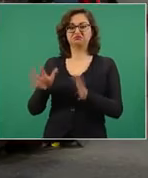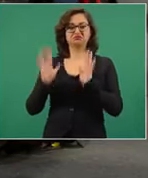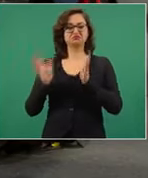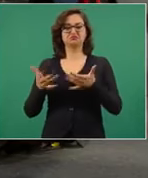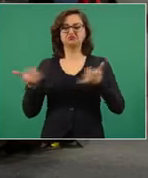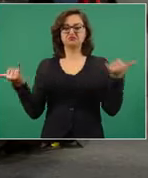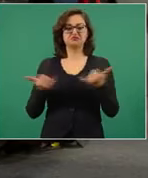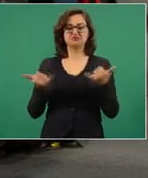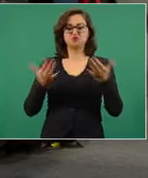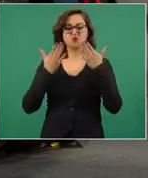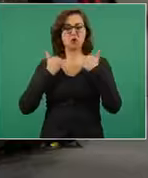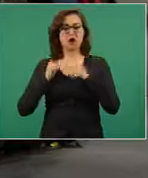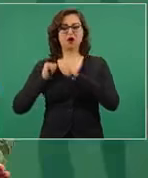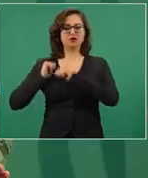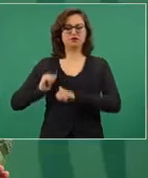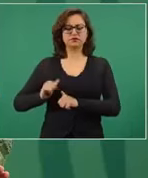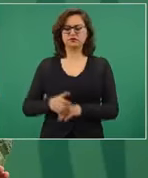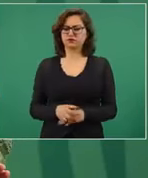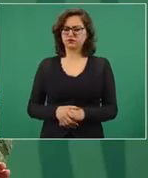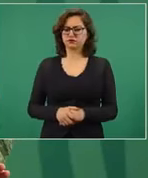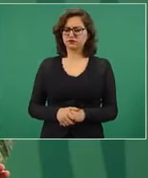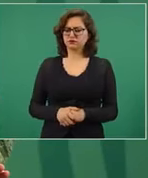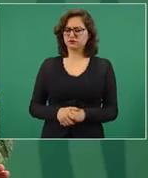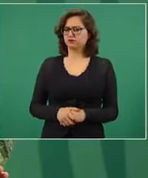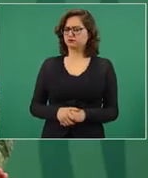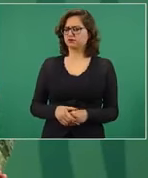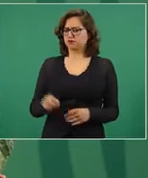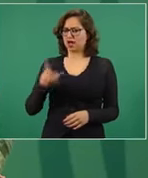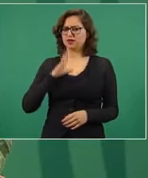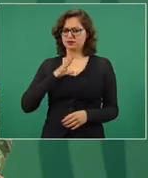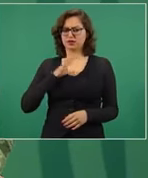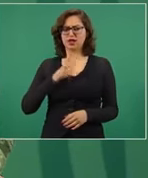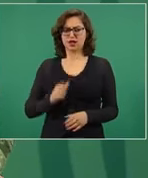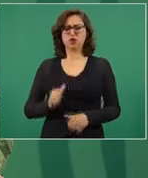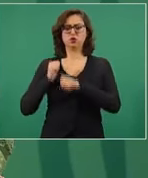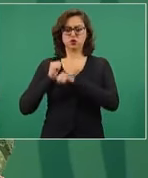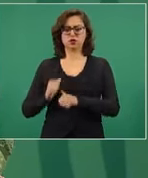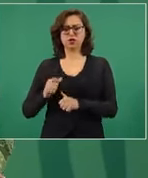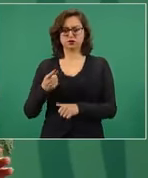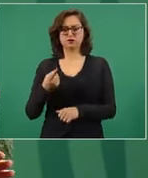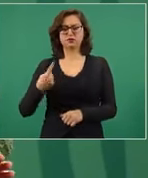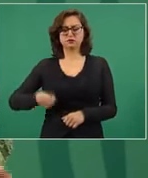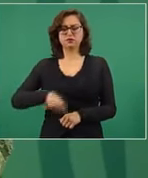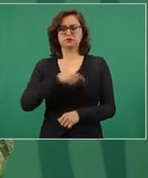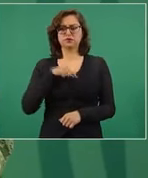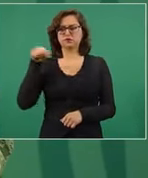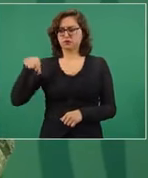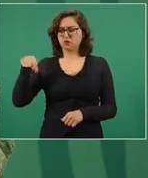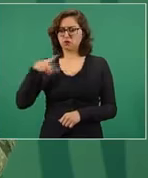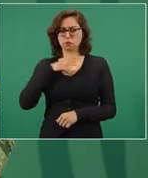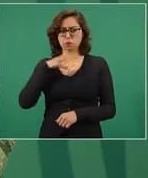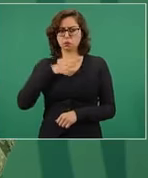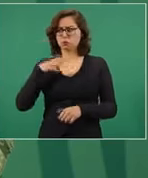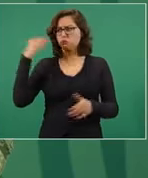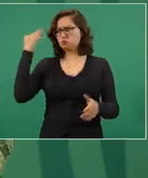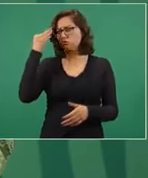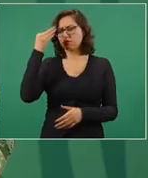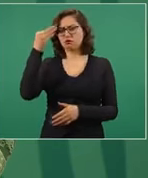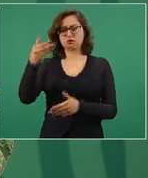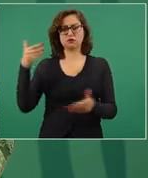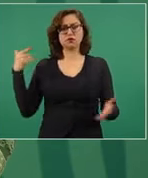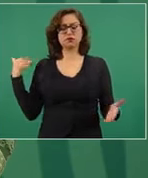No, la presencia de nosotros ha estado, esa base de operaciones tiene ya tiempo establecida. Hemos